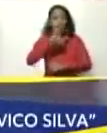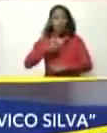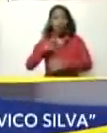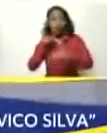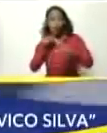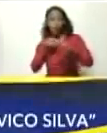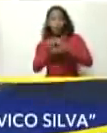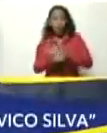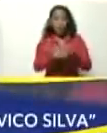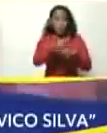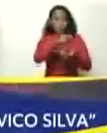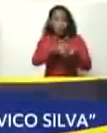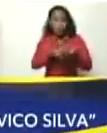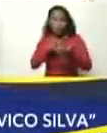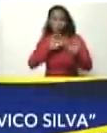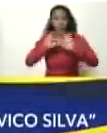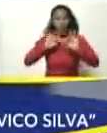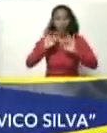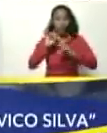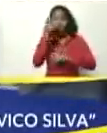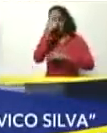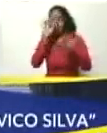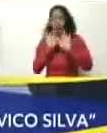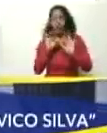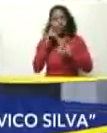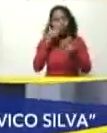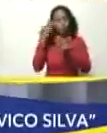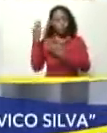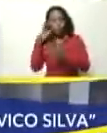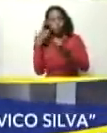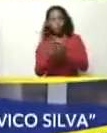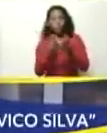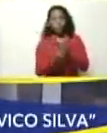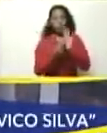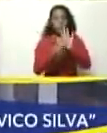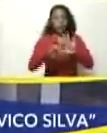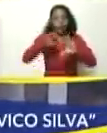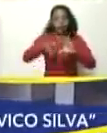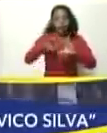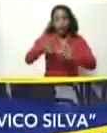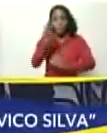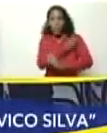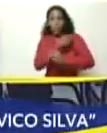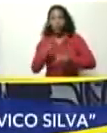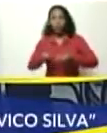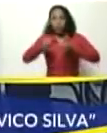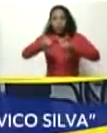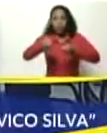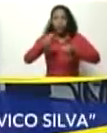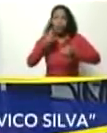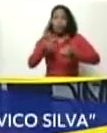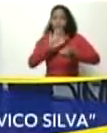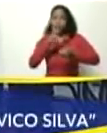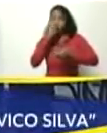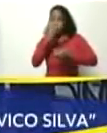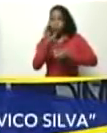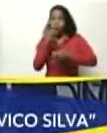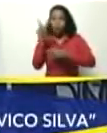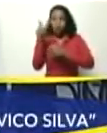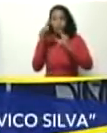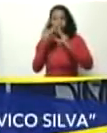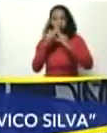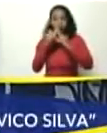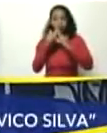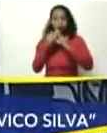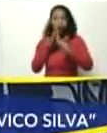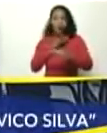entrando a este espectáculo y que sin duda alguna, bueno, mostraba pues su carnet de vacunación y nos decían que fueron visitados en su casa